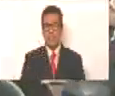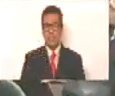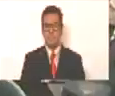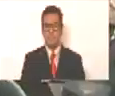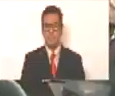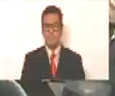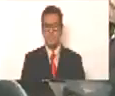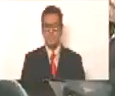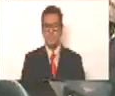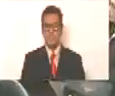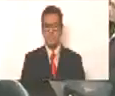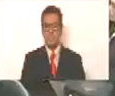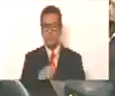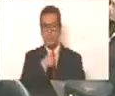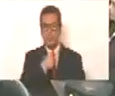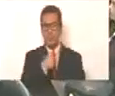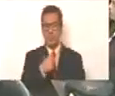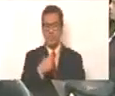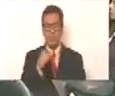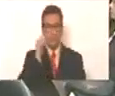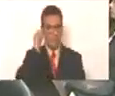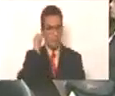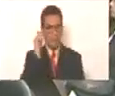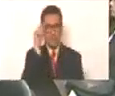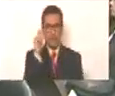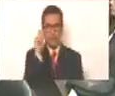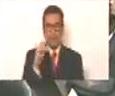Micrófono para la diputada, por favor.